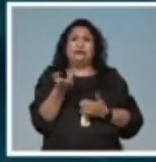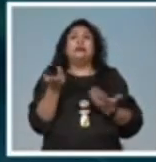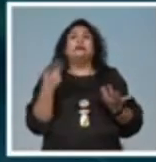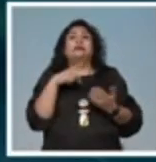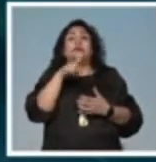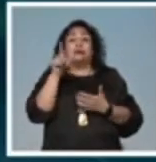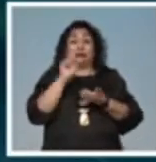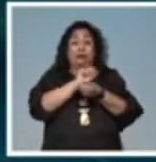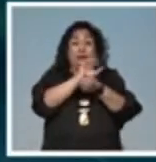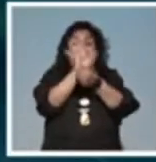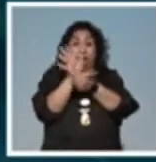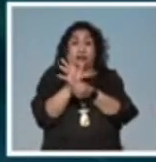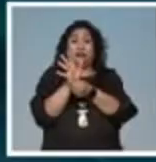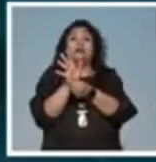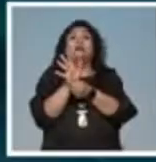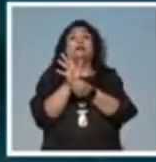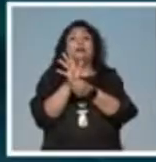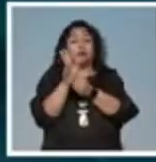Después de la pandemia